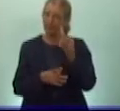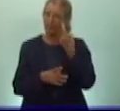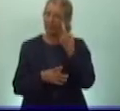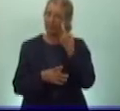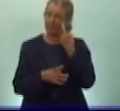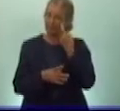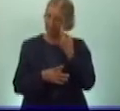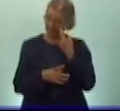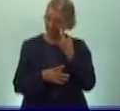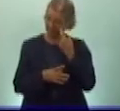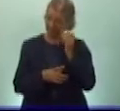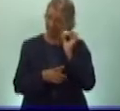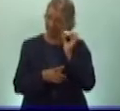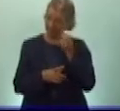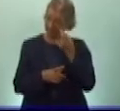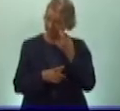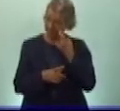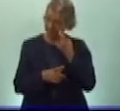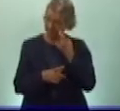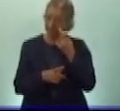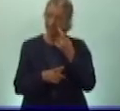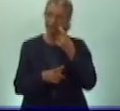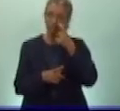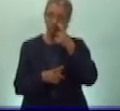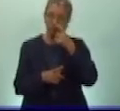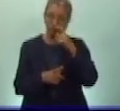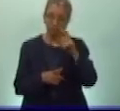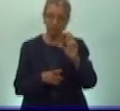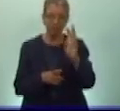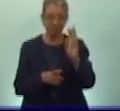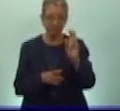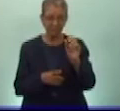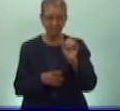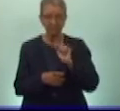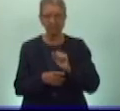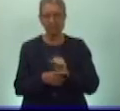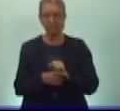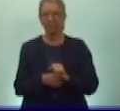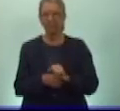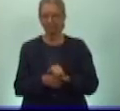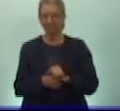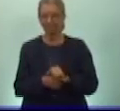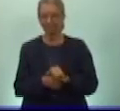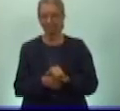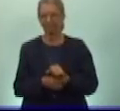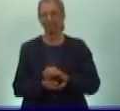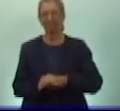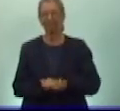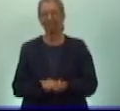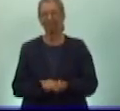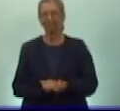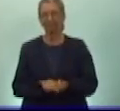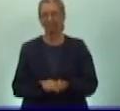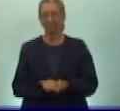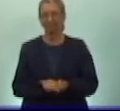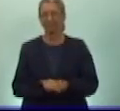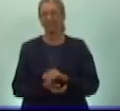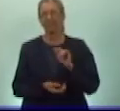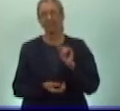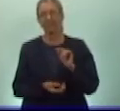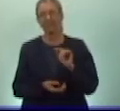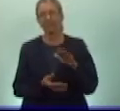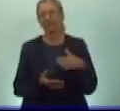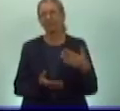observen su última cifra de cada uno de esos números. Bueno, si me están pidiendo